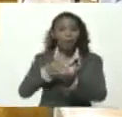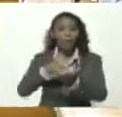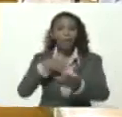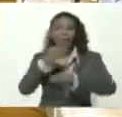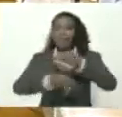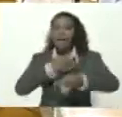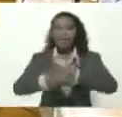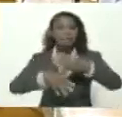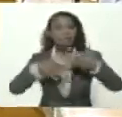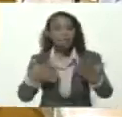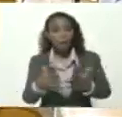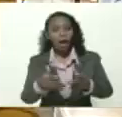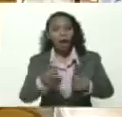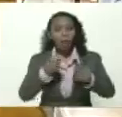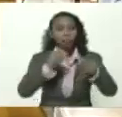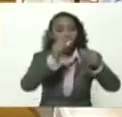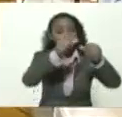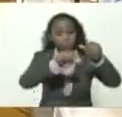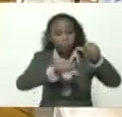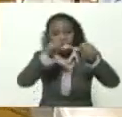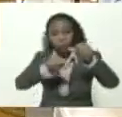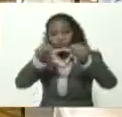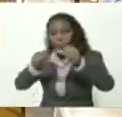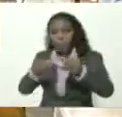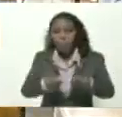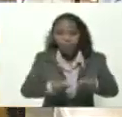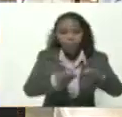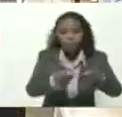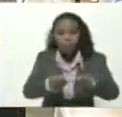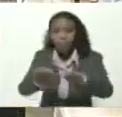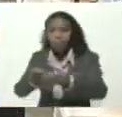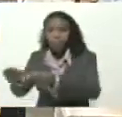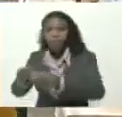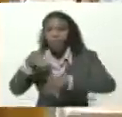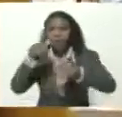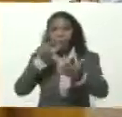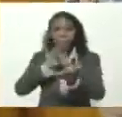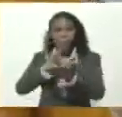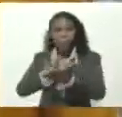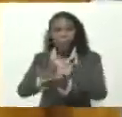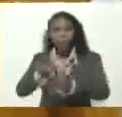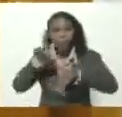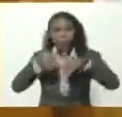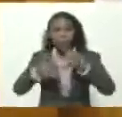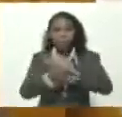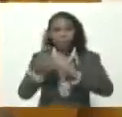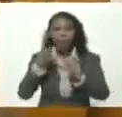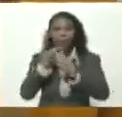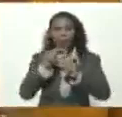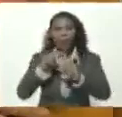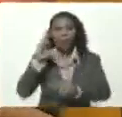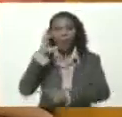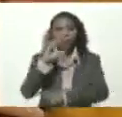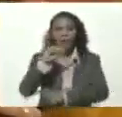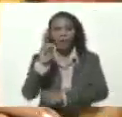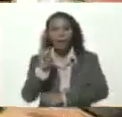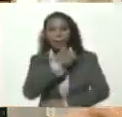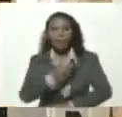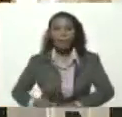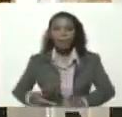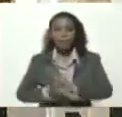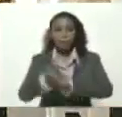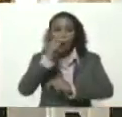lleva a cabo la auditoría de predespacho de las máquinas de votación. De inmediato vamos a escuchar palabras del presidente del Consejo Nacional Electoral,